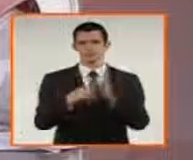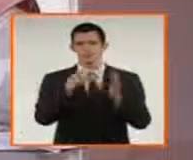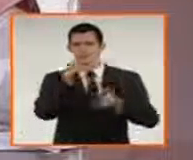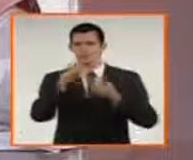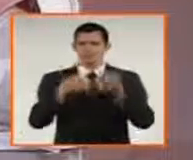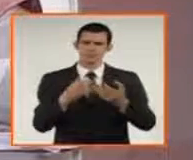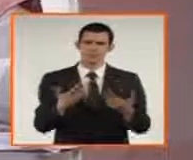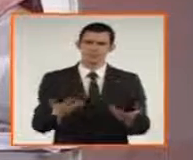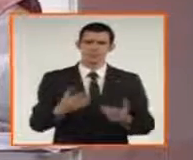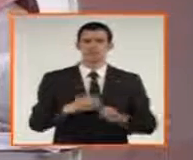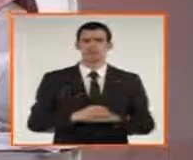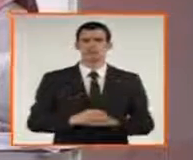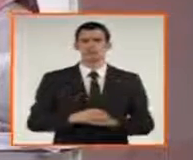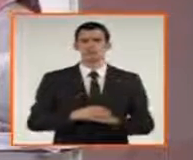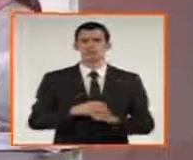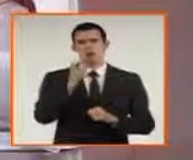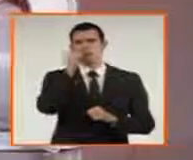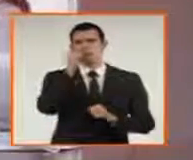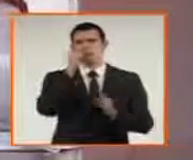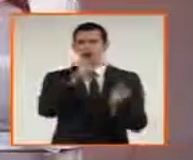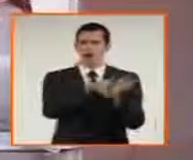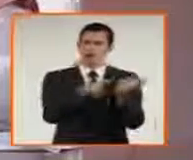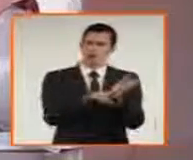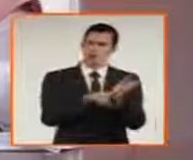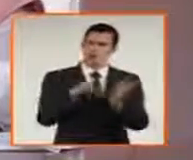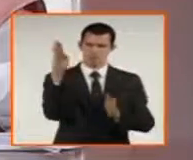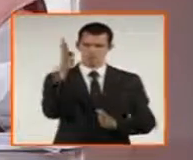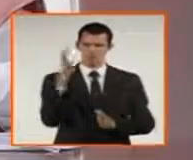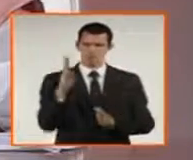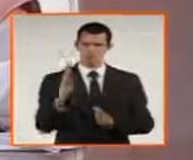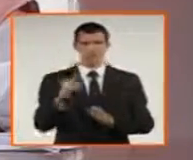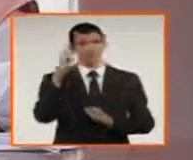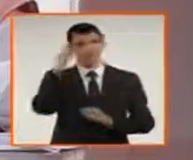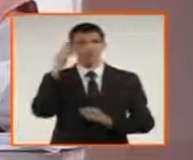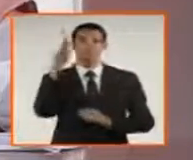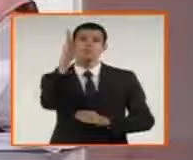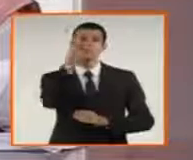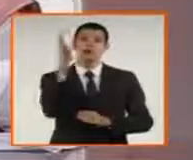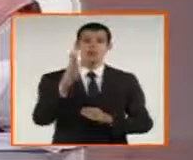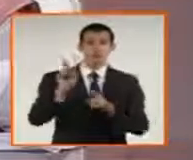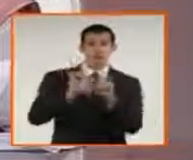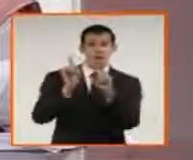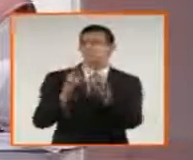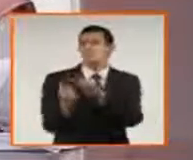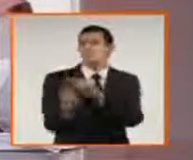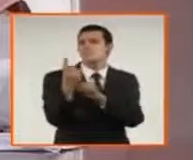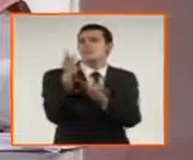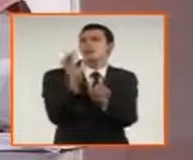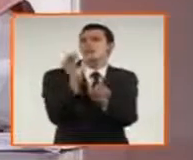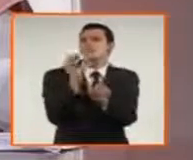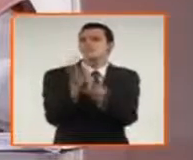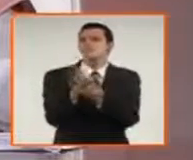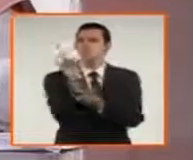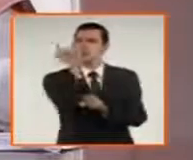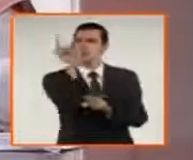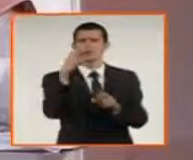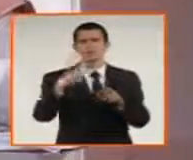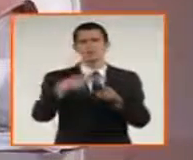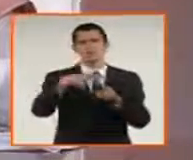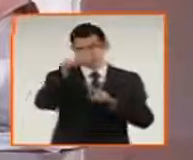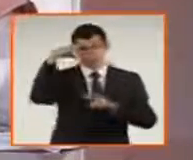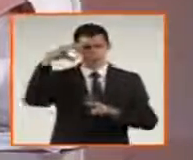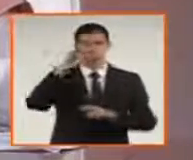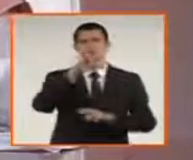un jurista brasileño. Los brasileños fueron los primeros que empezaron a hablar de la socioafectividad y a concederle efectos